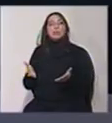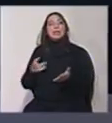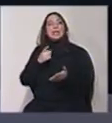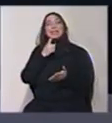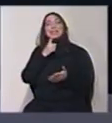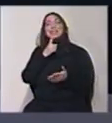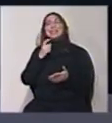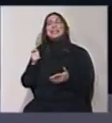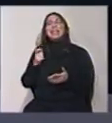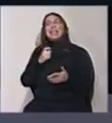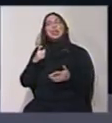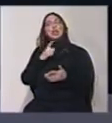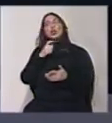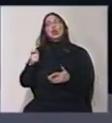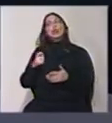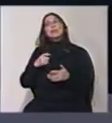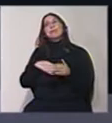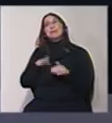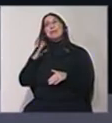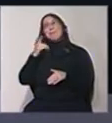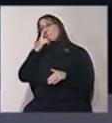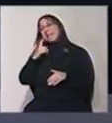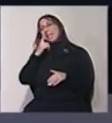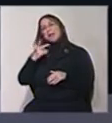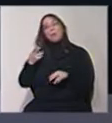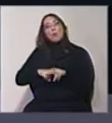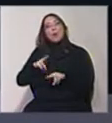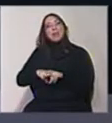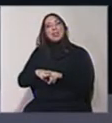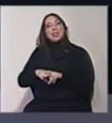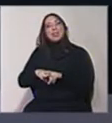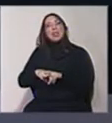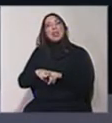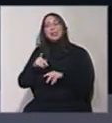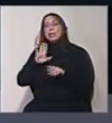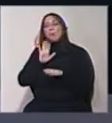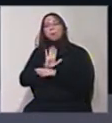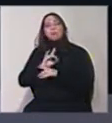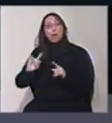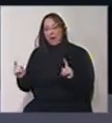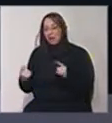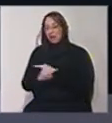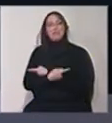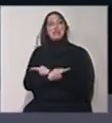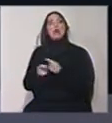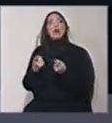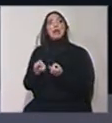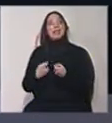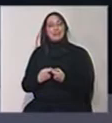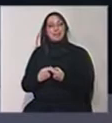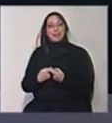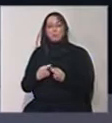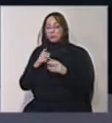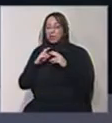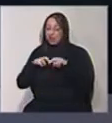cientos de miles de muertos en esa operación totalmente a la inversa de lo que era necesario. Entonces,